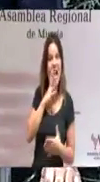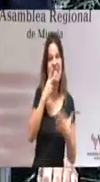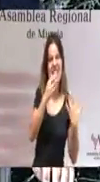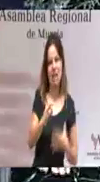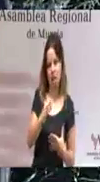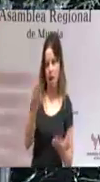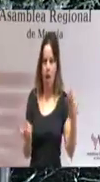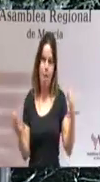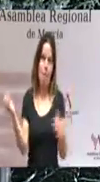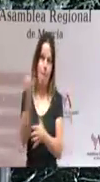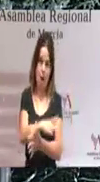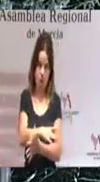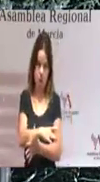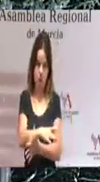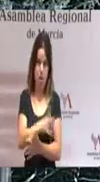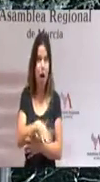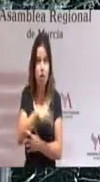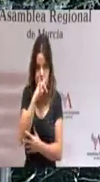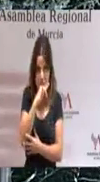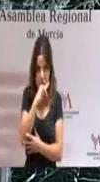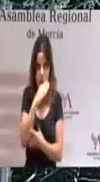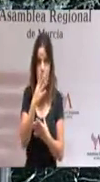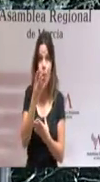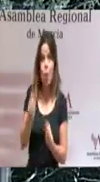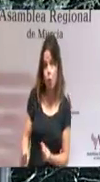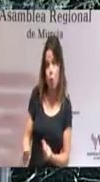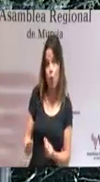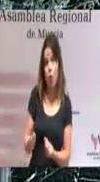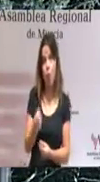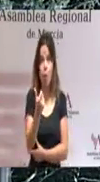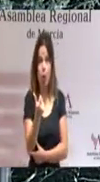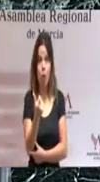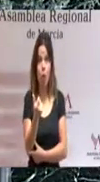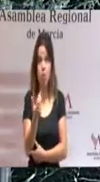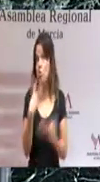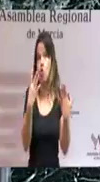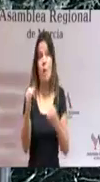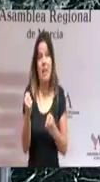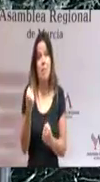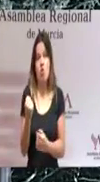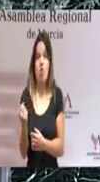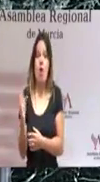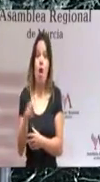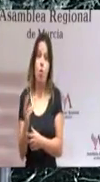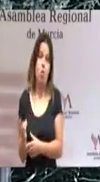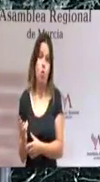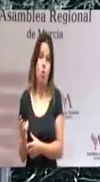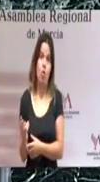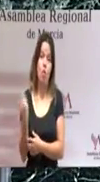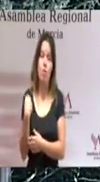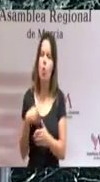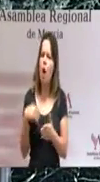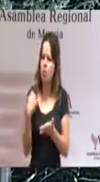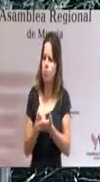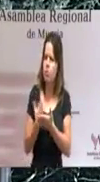anterior. ¿Es suficiente? ¿Es mucho? ¿Es poco? Pues son 90 millones de euros y marcan la voluntad y